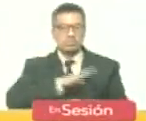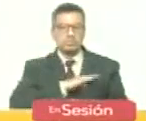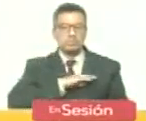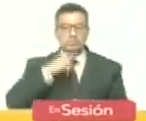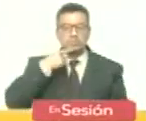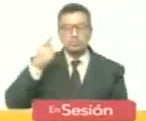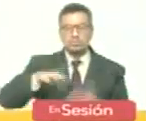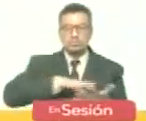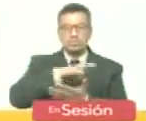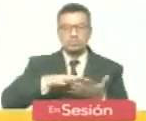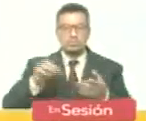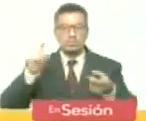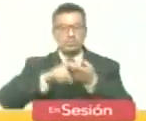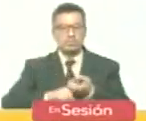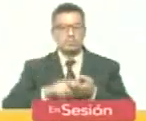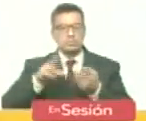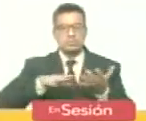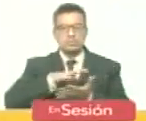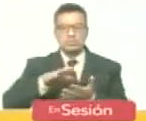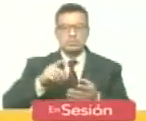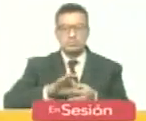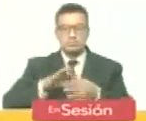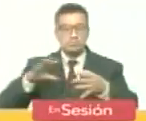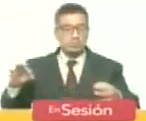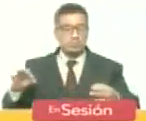tener problemas de pareja no te exime.